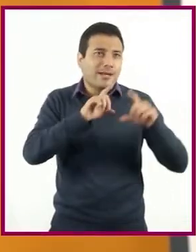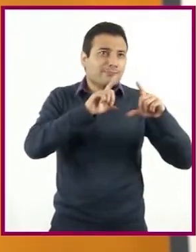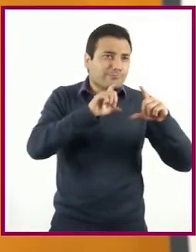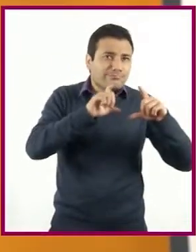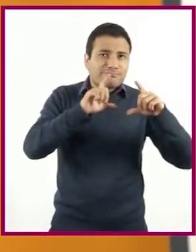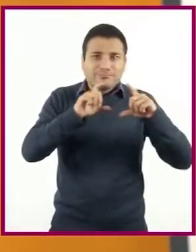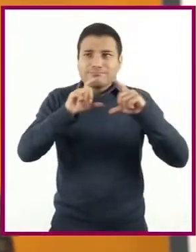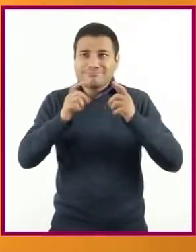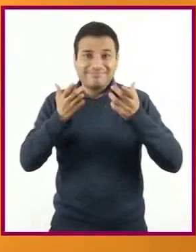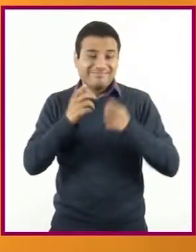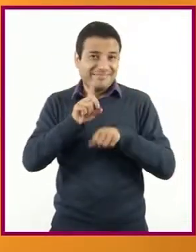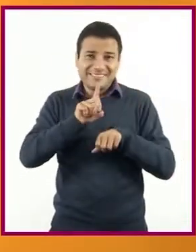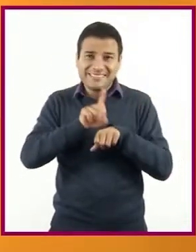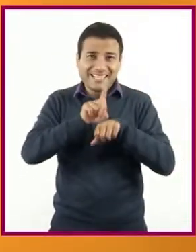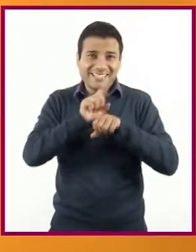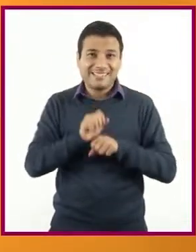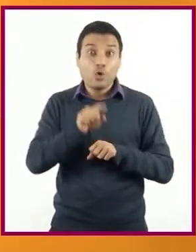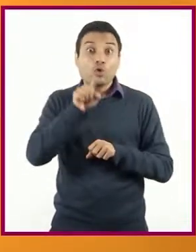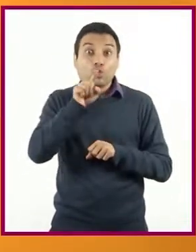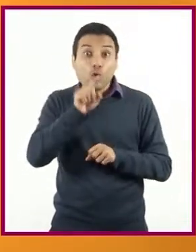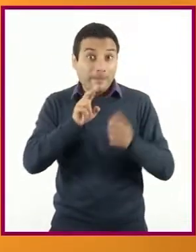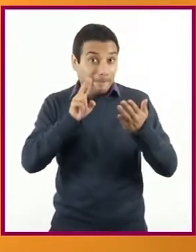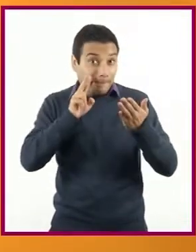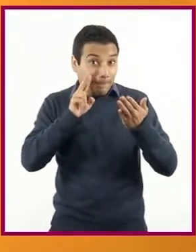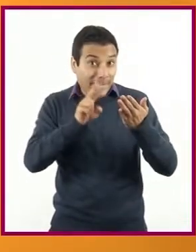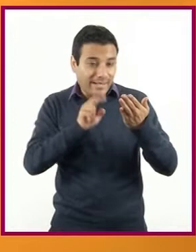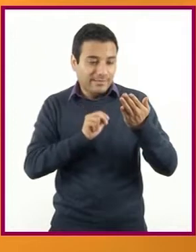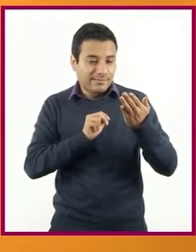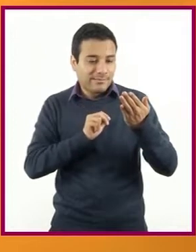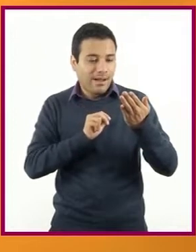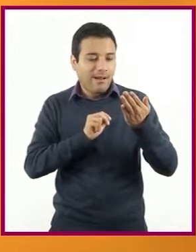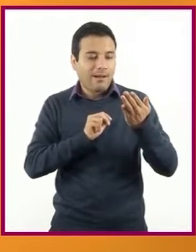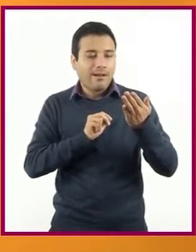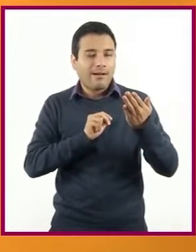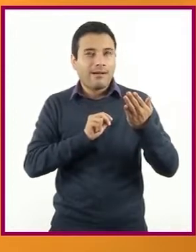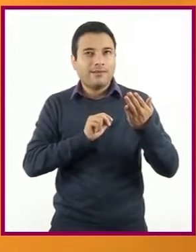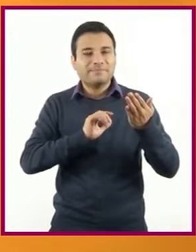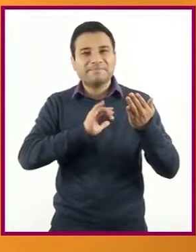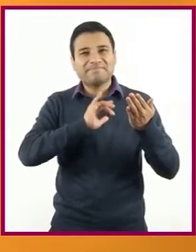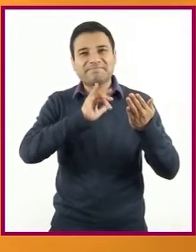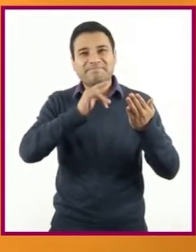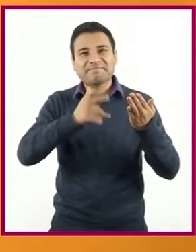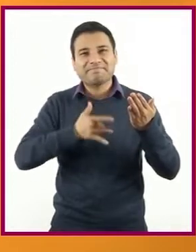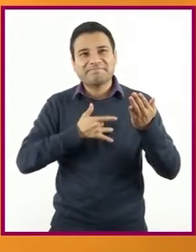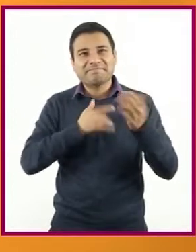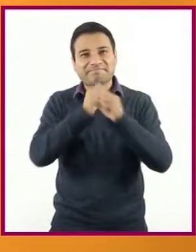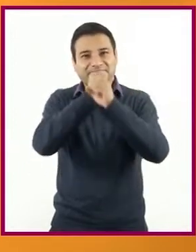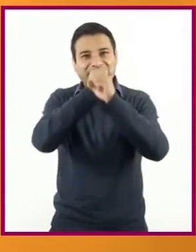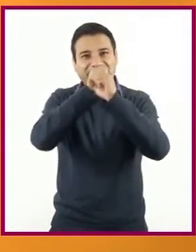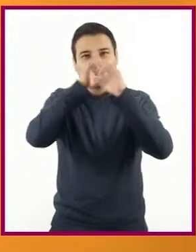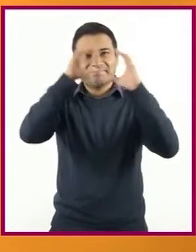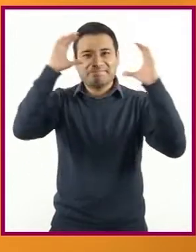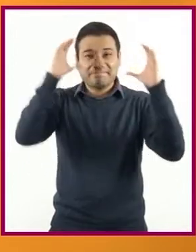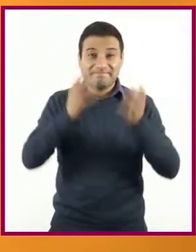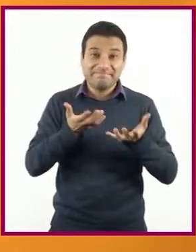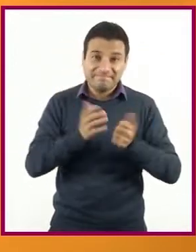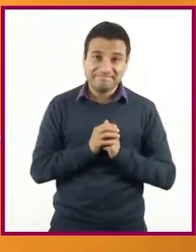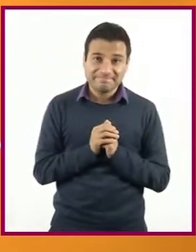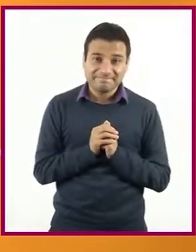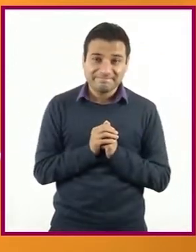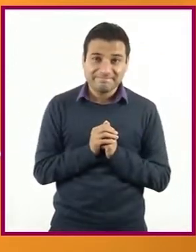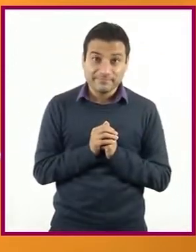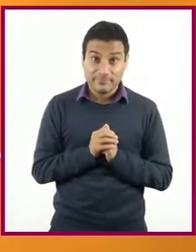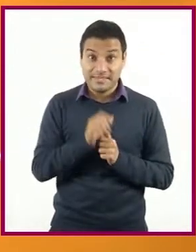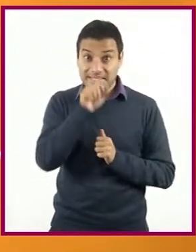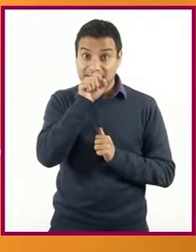situaciones de la vida. Y al verlas, nuevamente nos permiten recordarlos y volver a vivirlos, especialmente los más significativos.